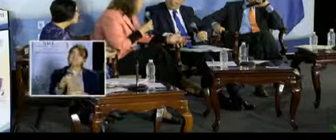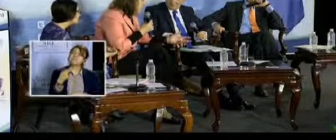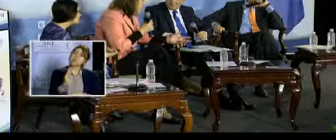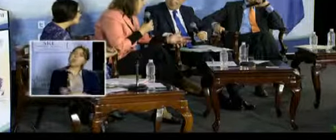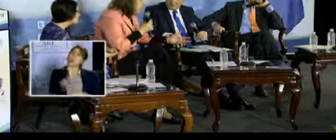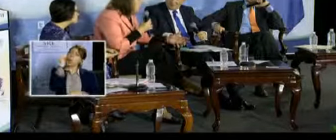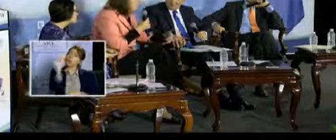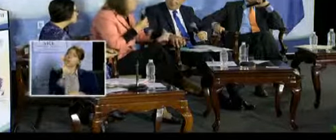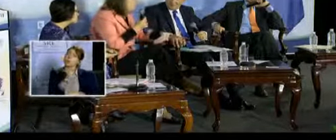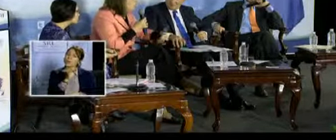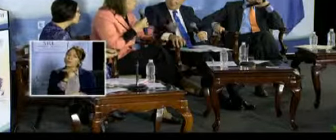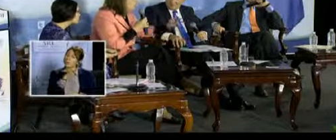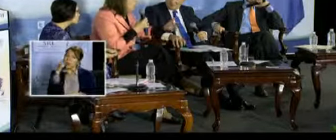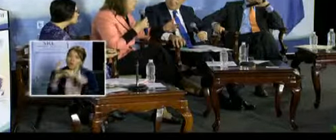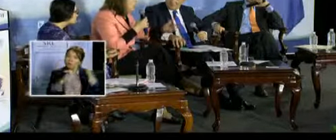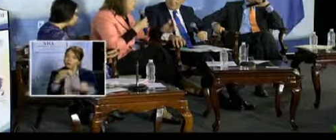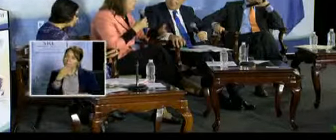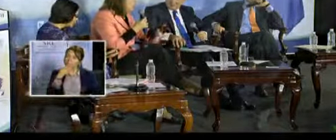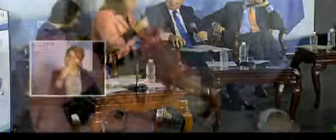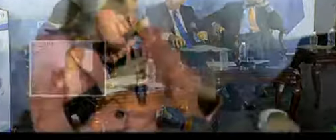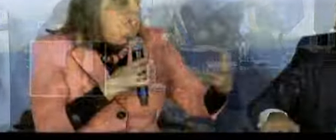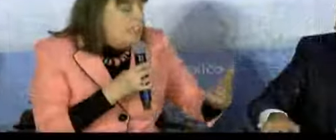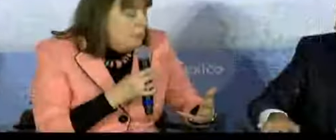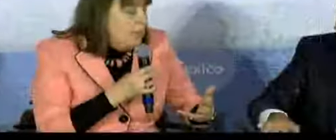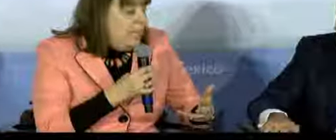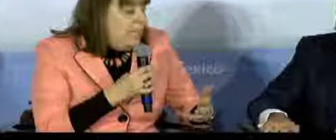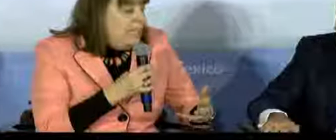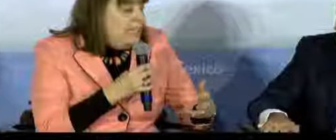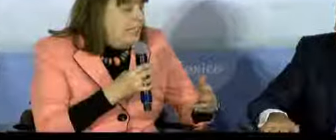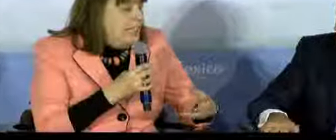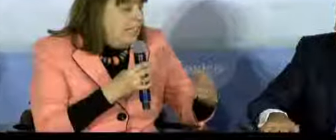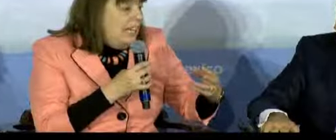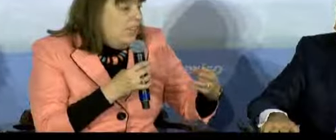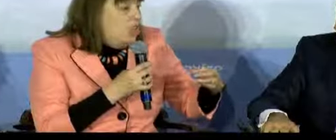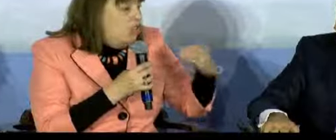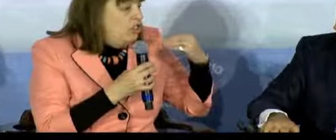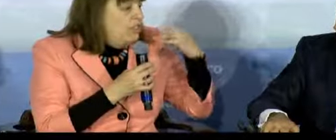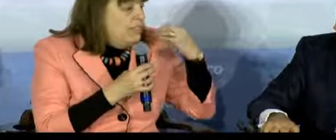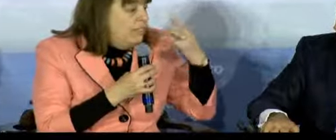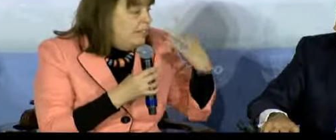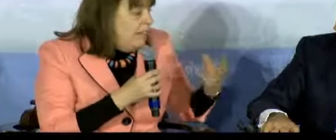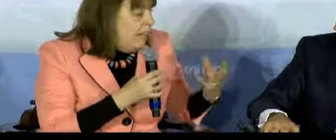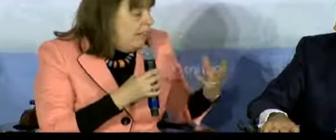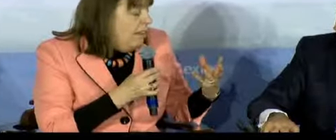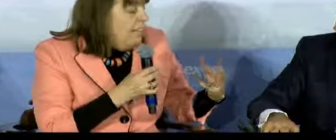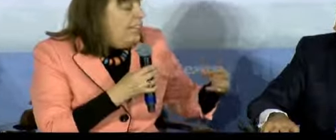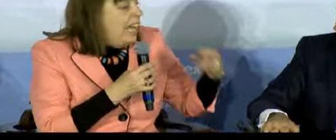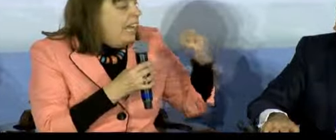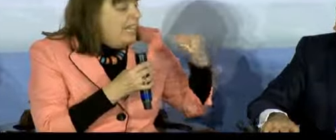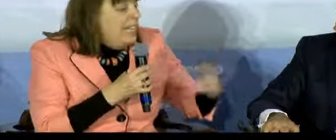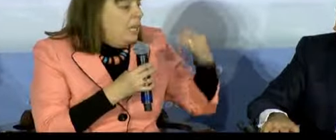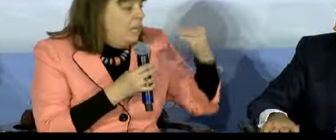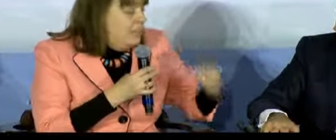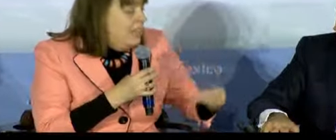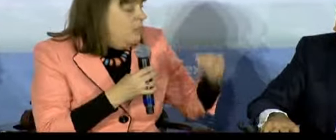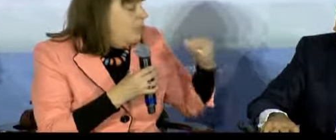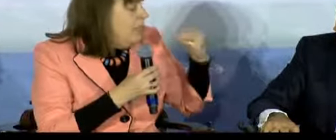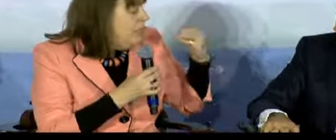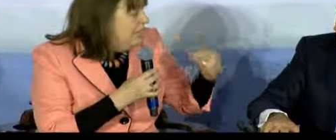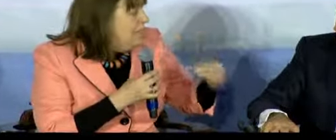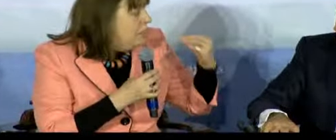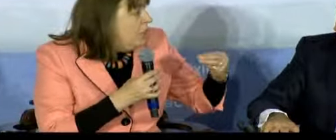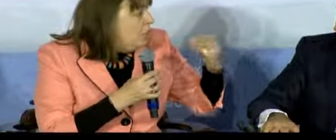de esperar. Y ahí surgió esta iniciativa de crear conciencia de que hay que